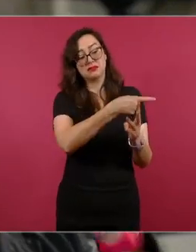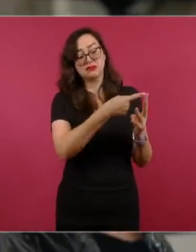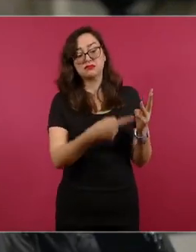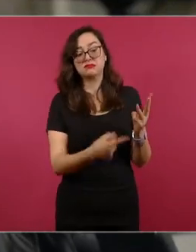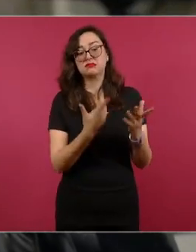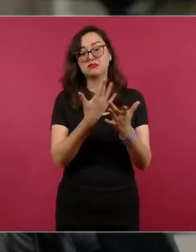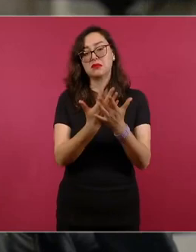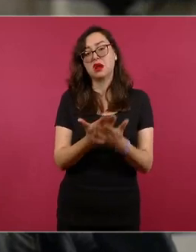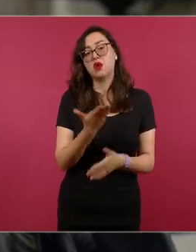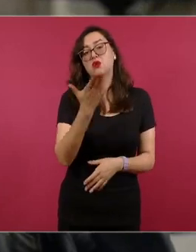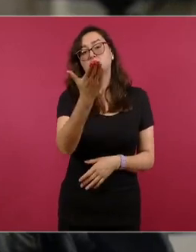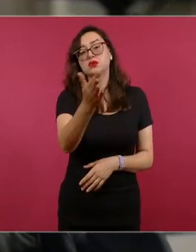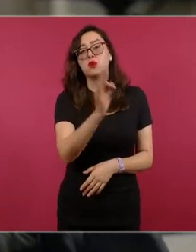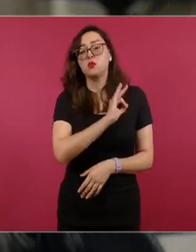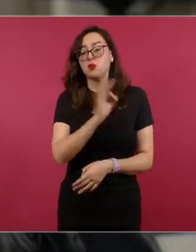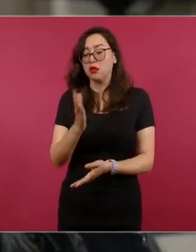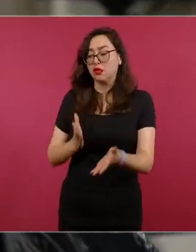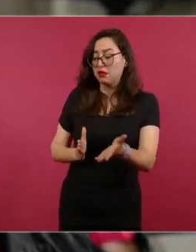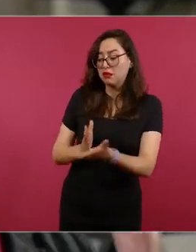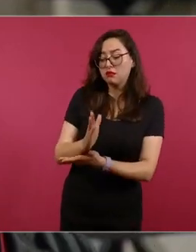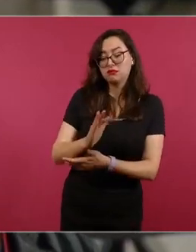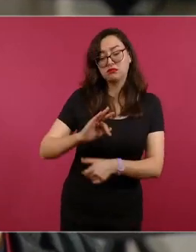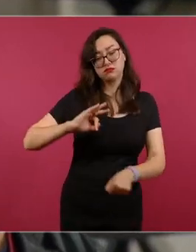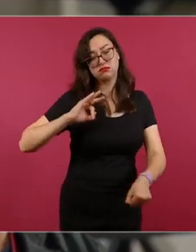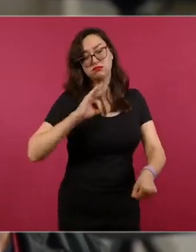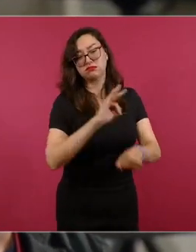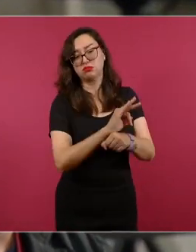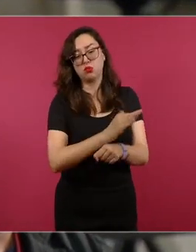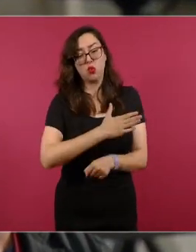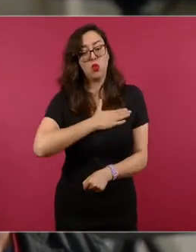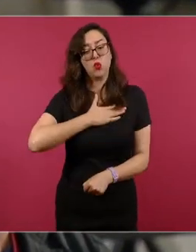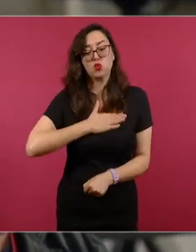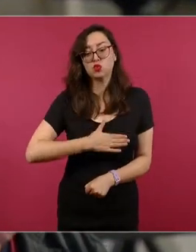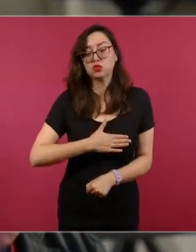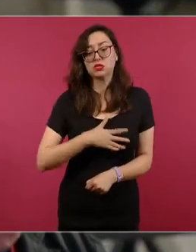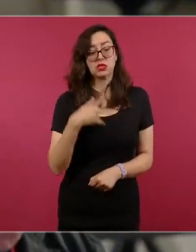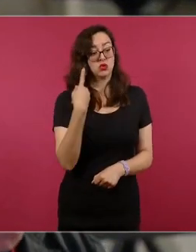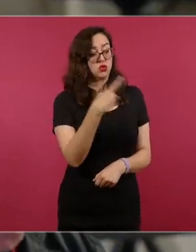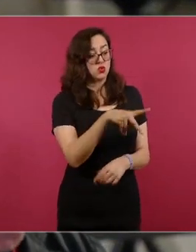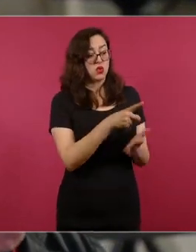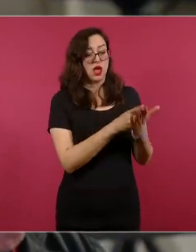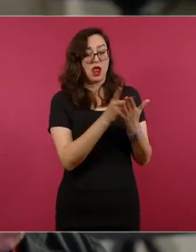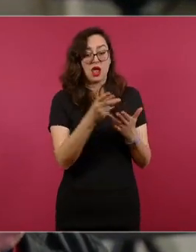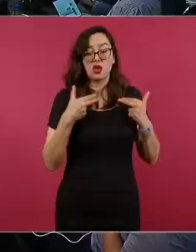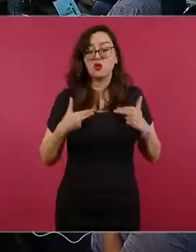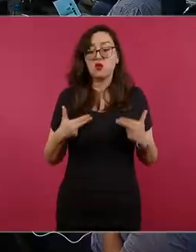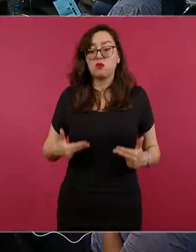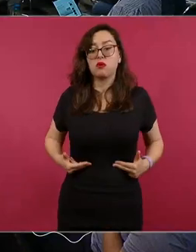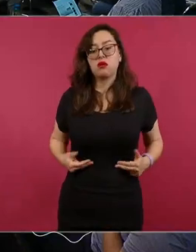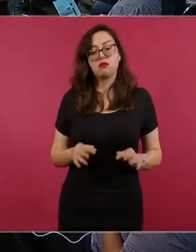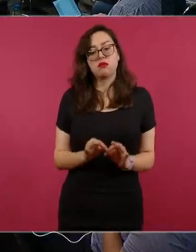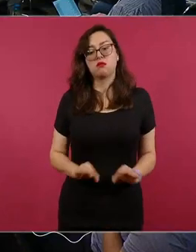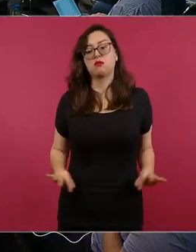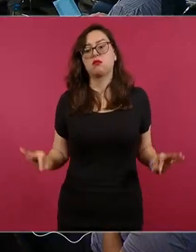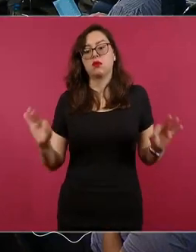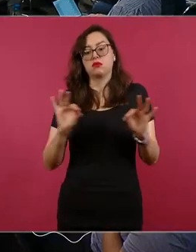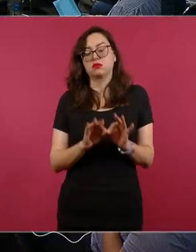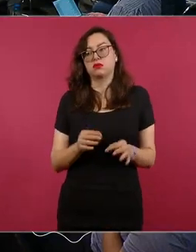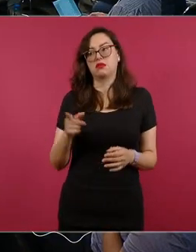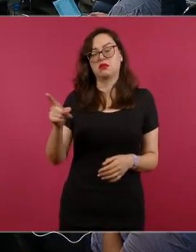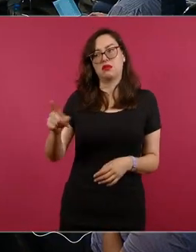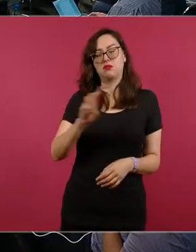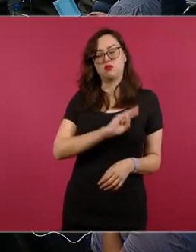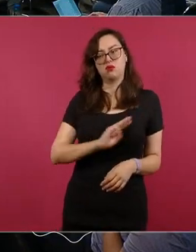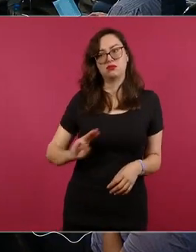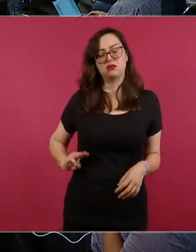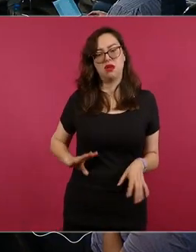justicia y se respeten sus derechos fundamentales. Su apoyo es crucial para asegurar que no sean ignoradas ni maltratadas por las autoridades